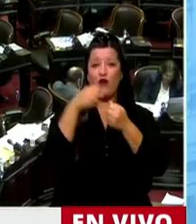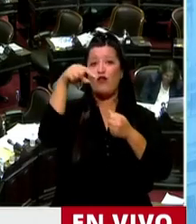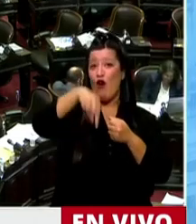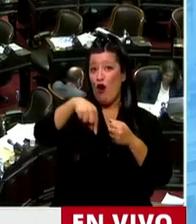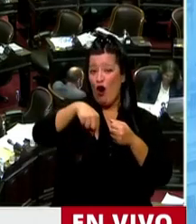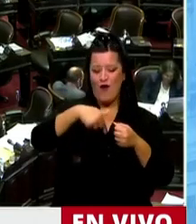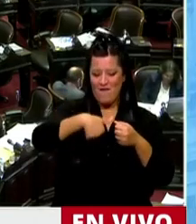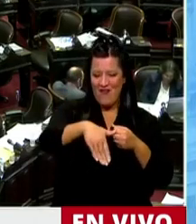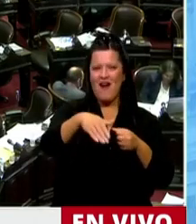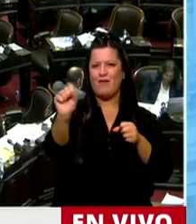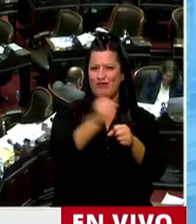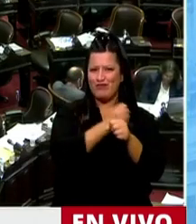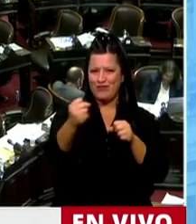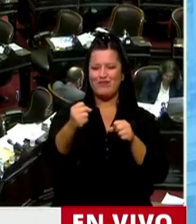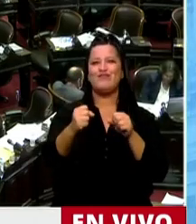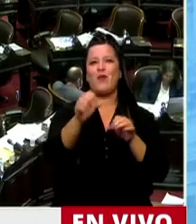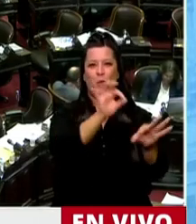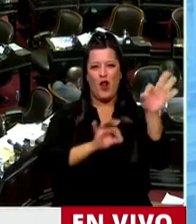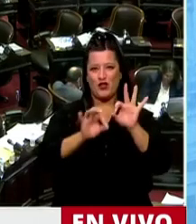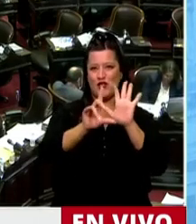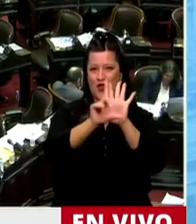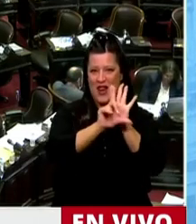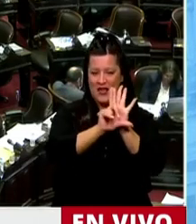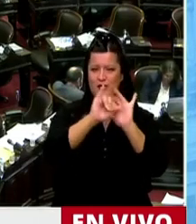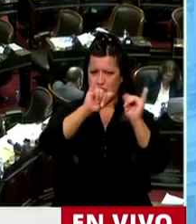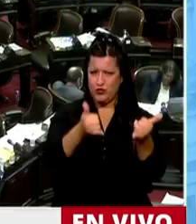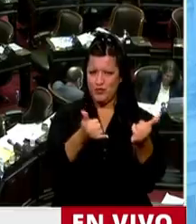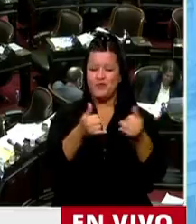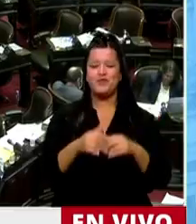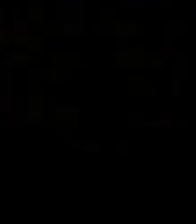estar aprobando este proyecto.